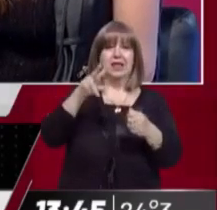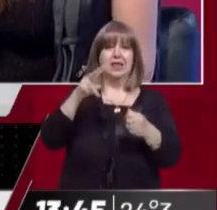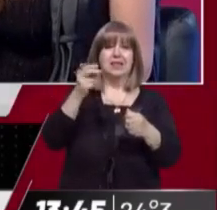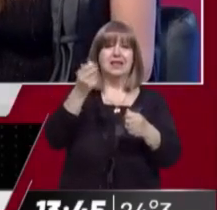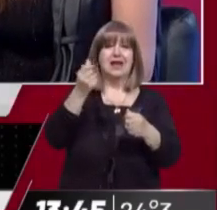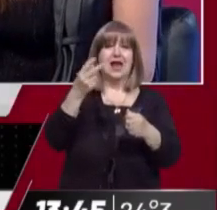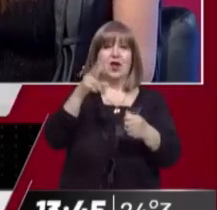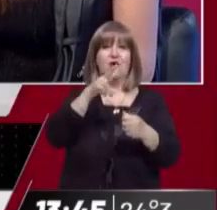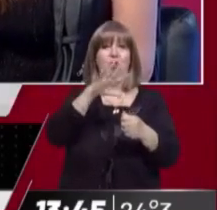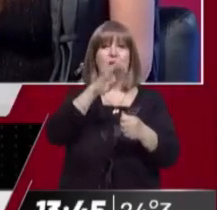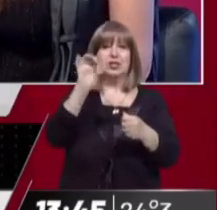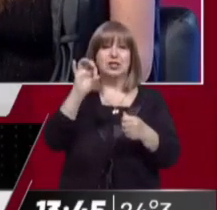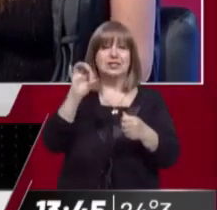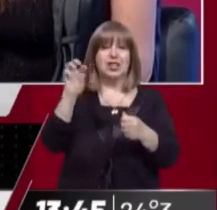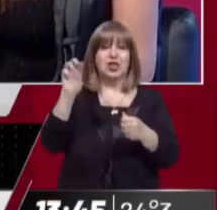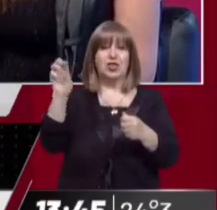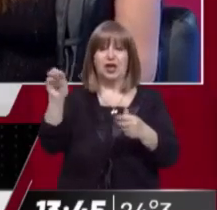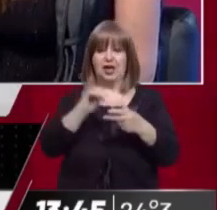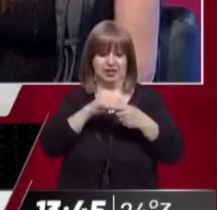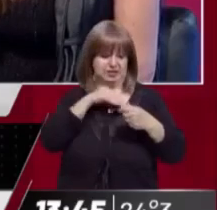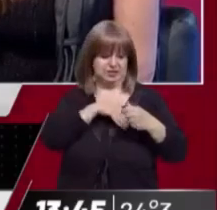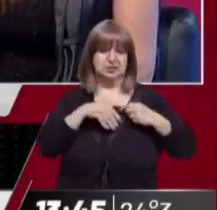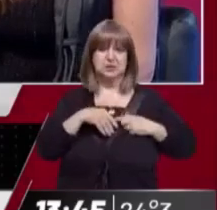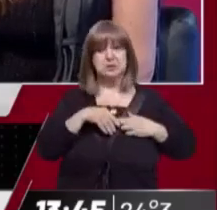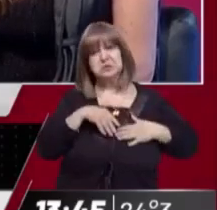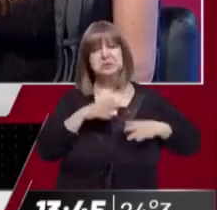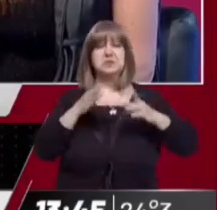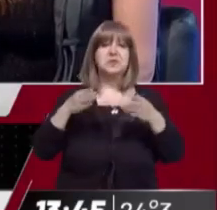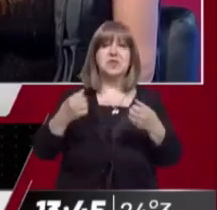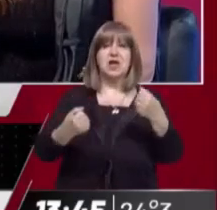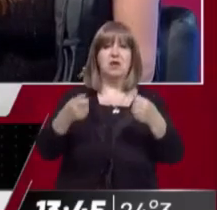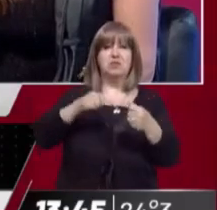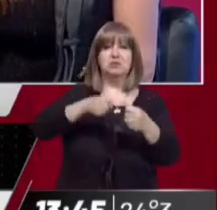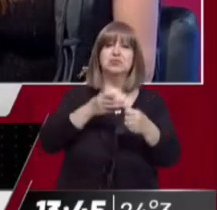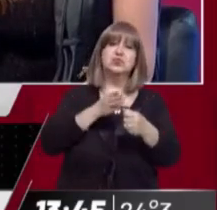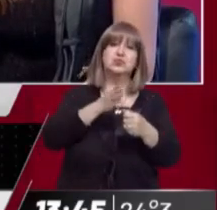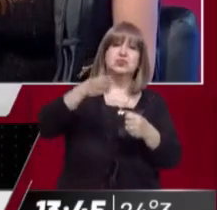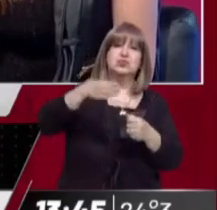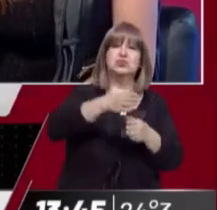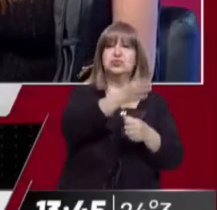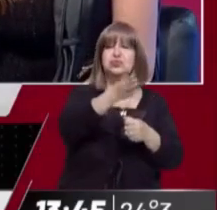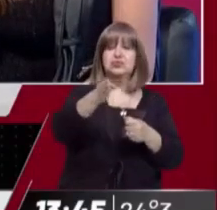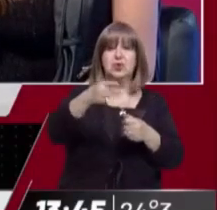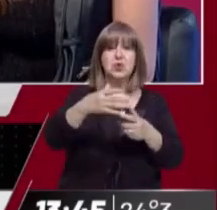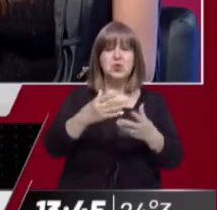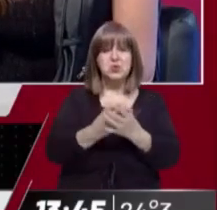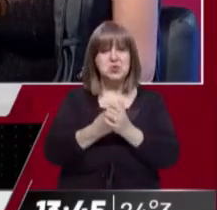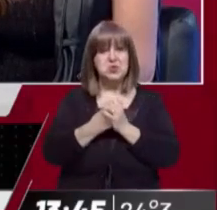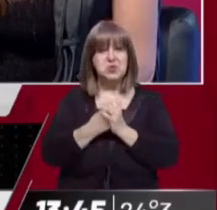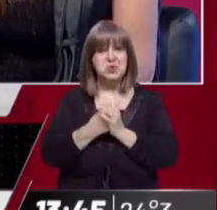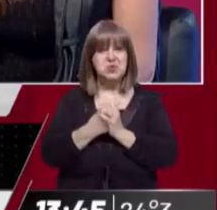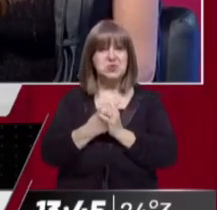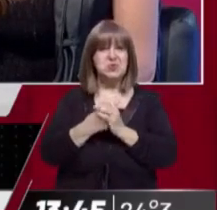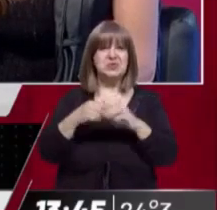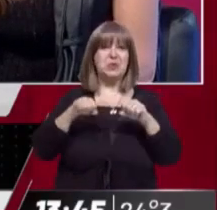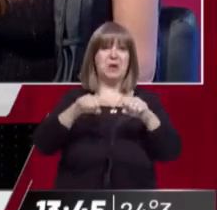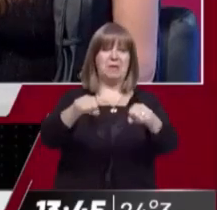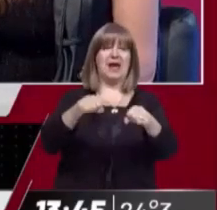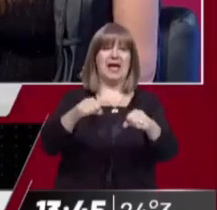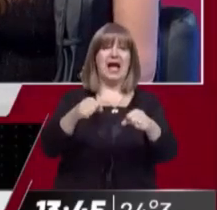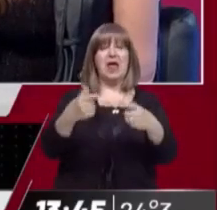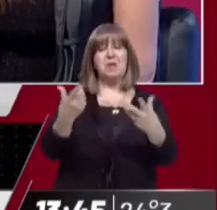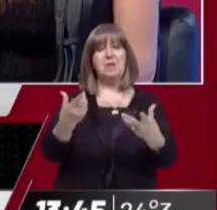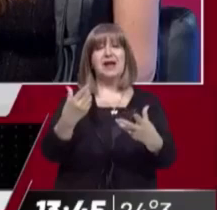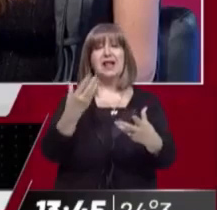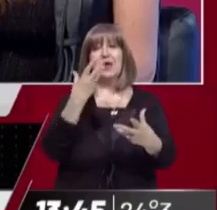la niña medio peligrosa es no no desde luego desde luego ahora le van a esconder las llaves del auto no porque vieron que son las llaves de